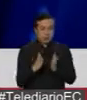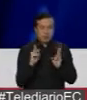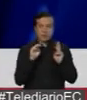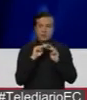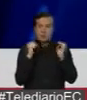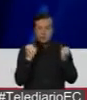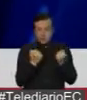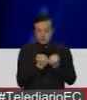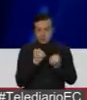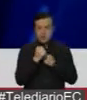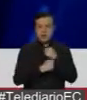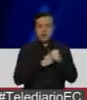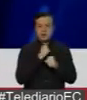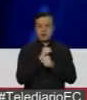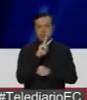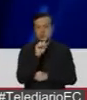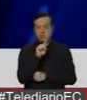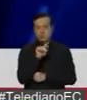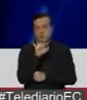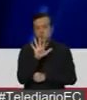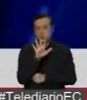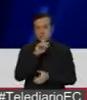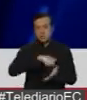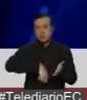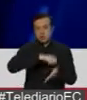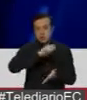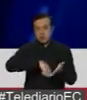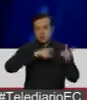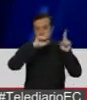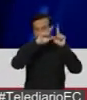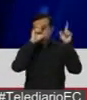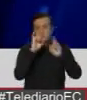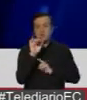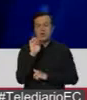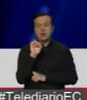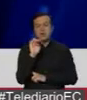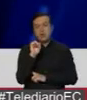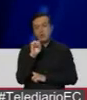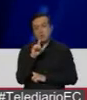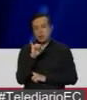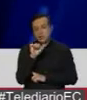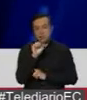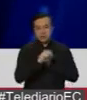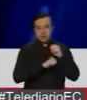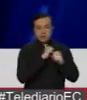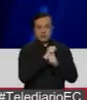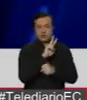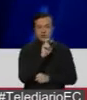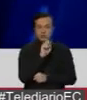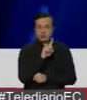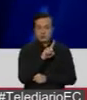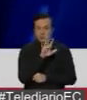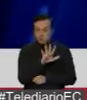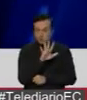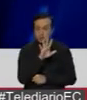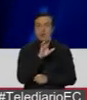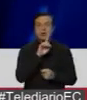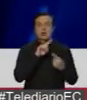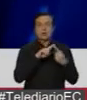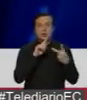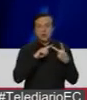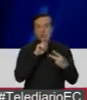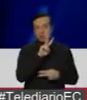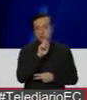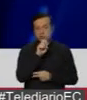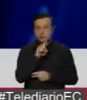Social, en el 2015 contratos con Inmobiliar, en el 2015 y en el 2017 contratos con el Consejo de Participación Ciudadana.